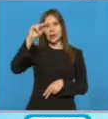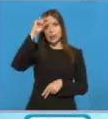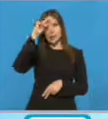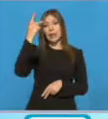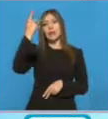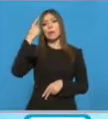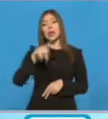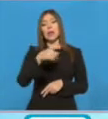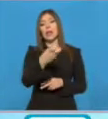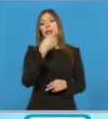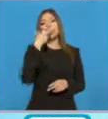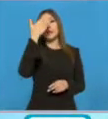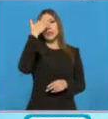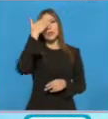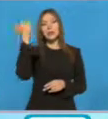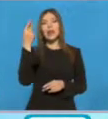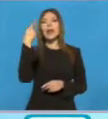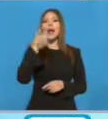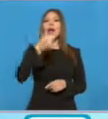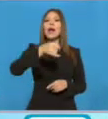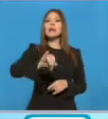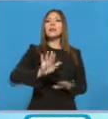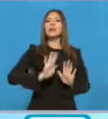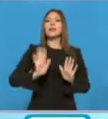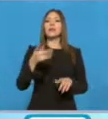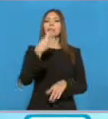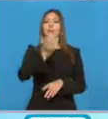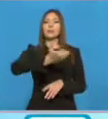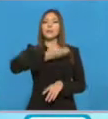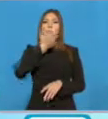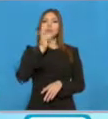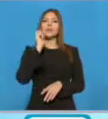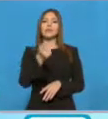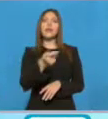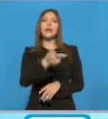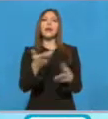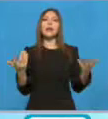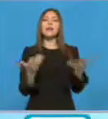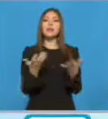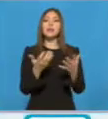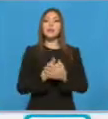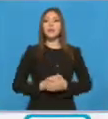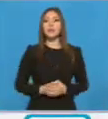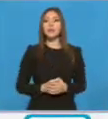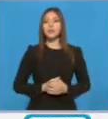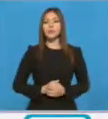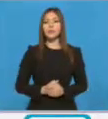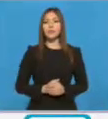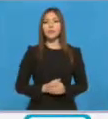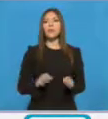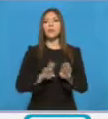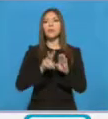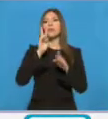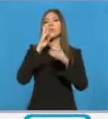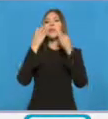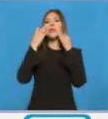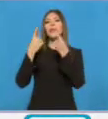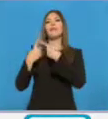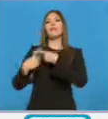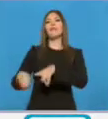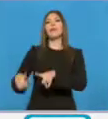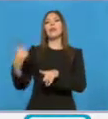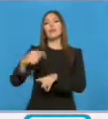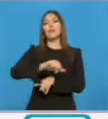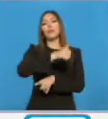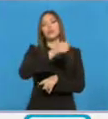él no sabía de esto y ya tenía marcada esta parte donde tiene algo que hace, lo muestra diferente a todos los demás, ¿no? Así